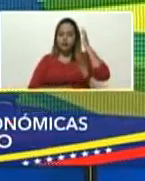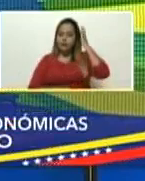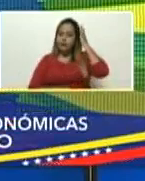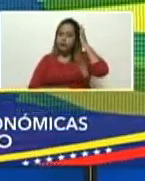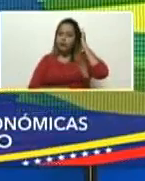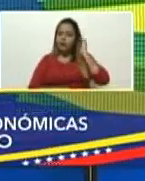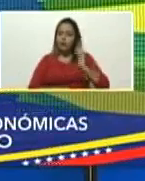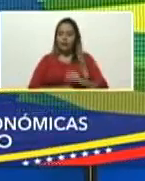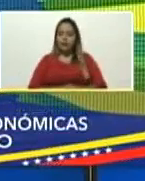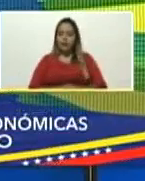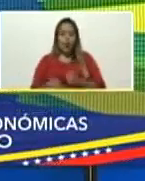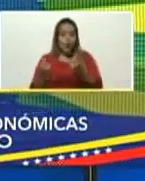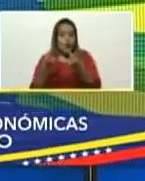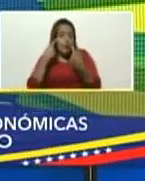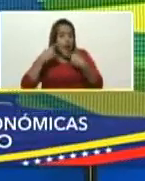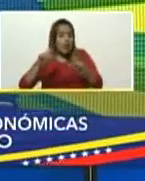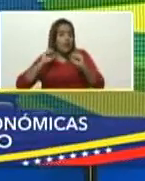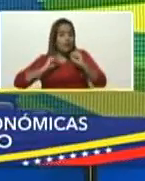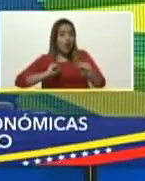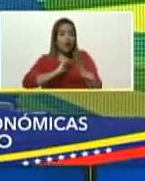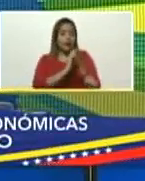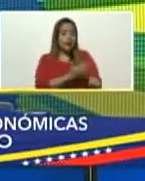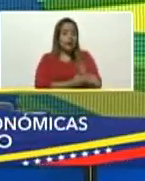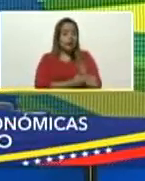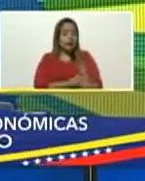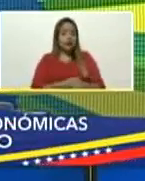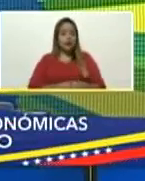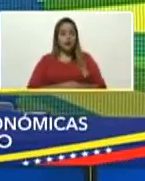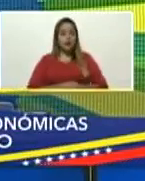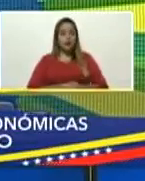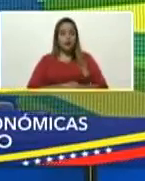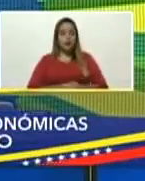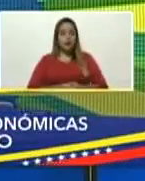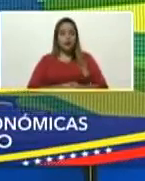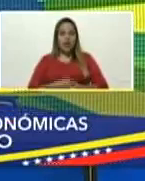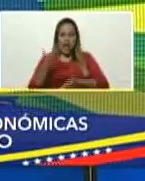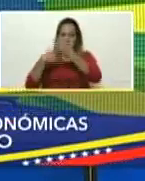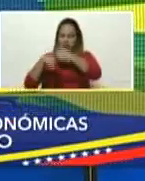Una economía aparentemente muy fuerte en su momento,